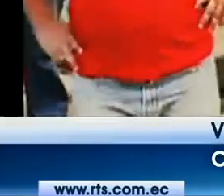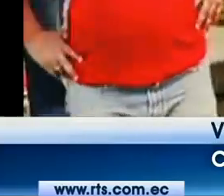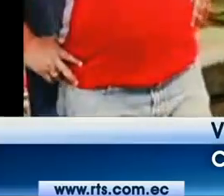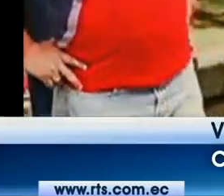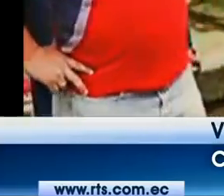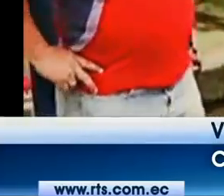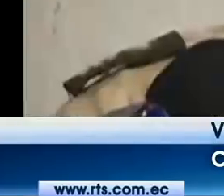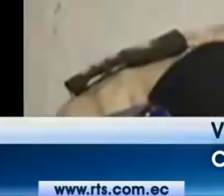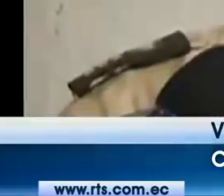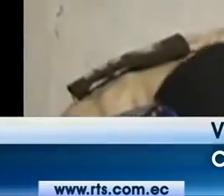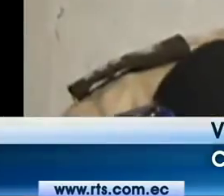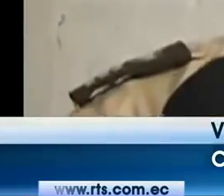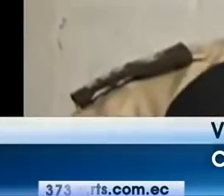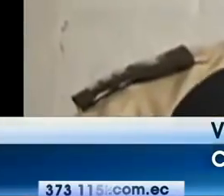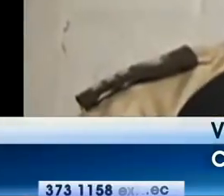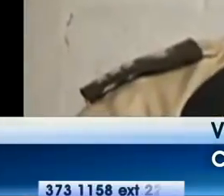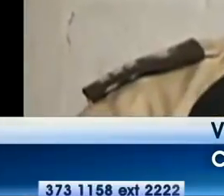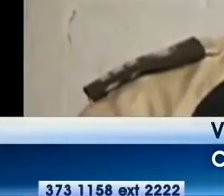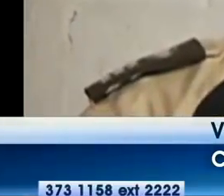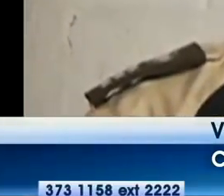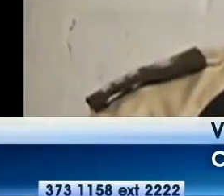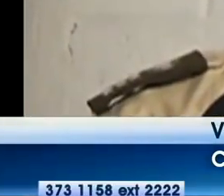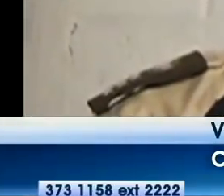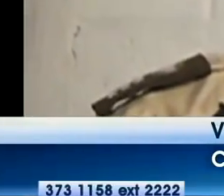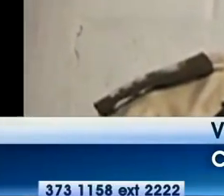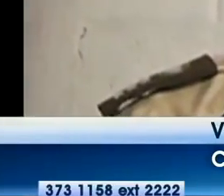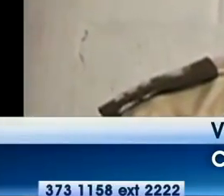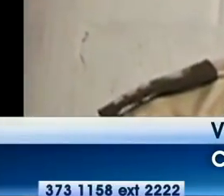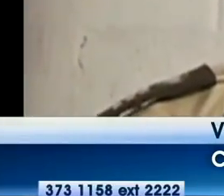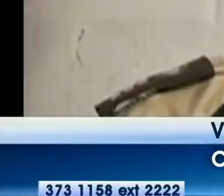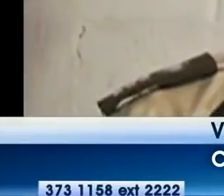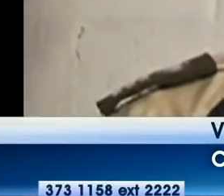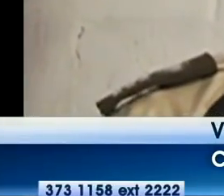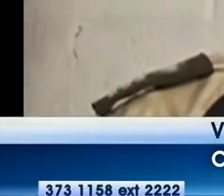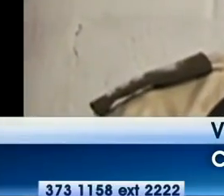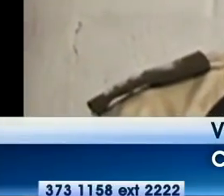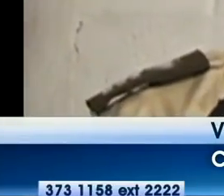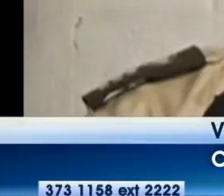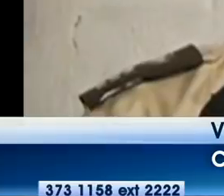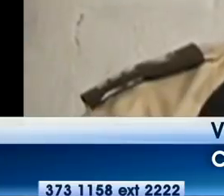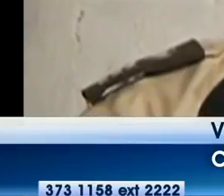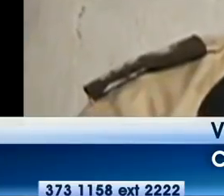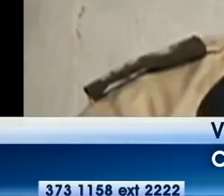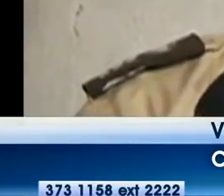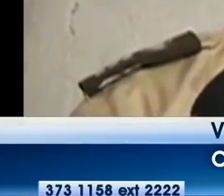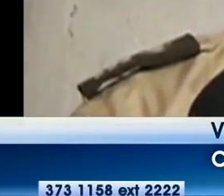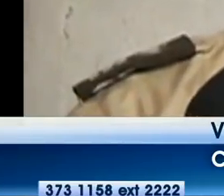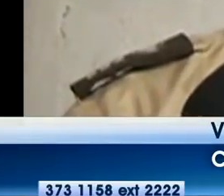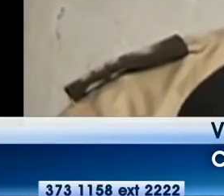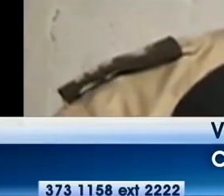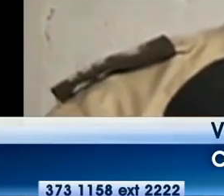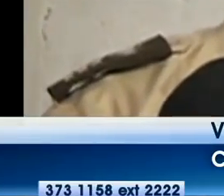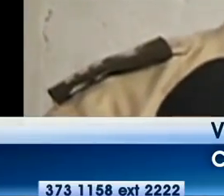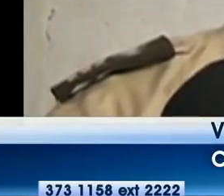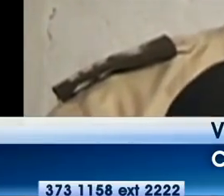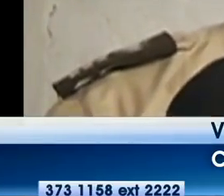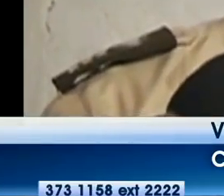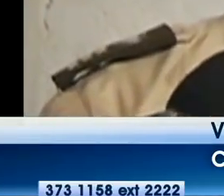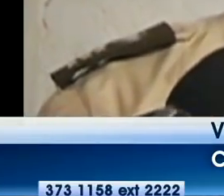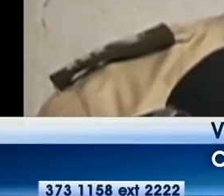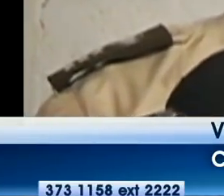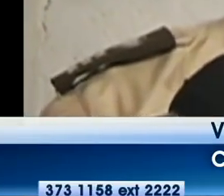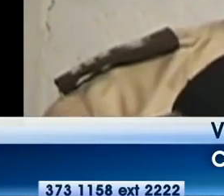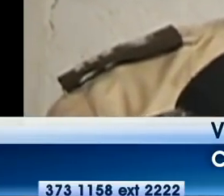lo que estaba haciendo son unos trabajos de cambio de frenos, ¿no? De mantenimiento. Y al parecer las gatas ceden y hace que el